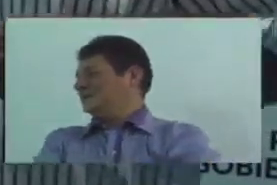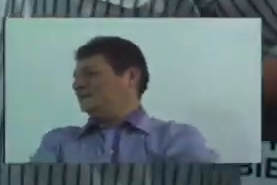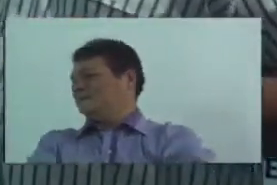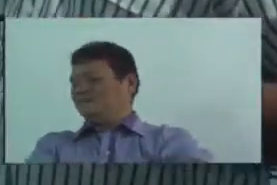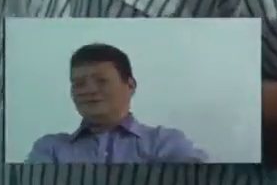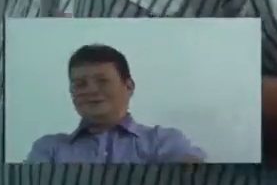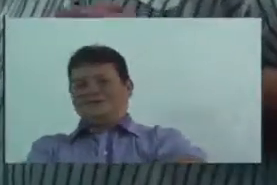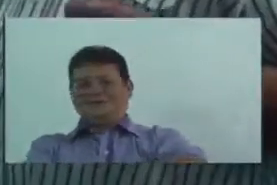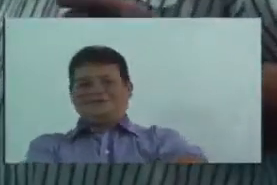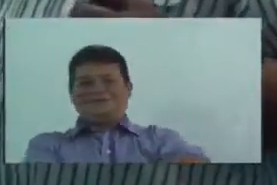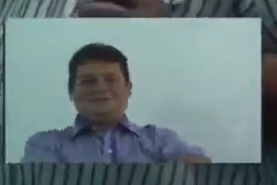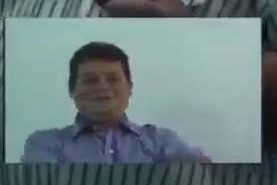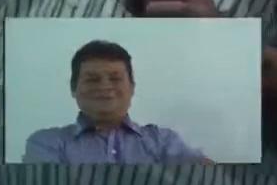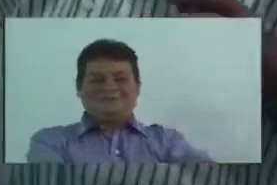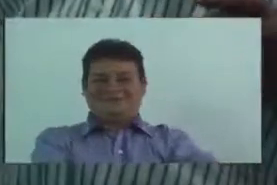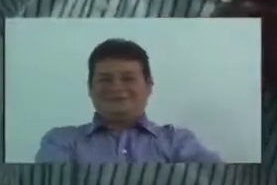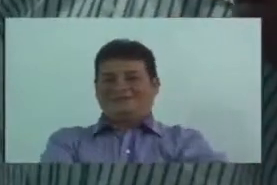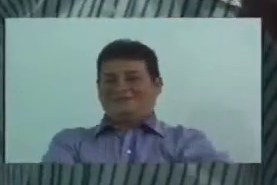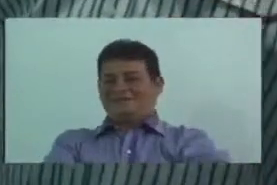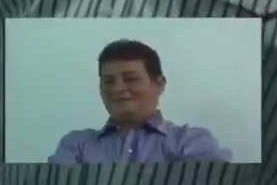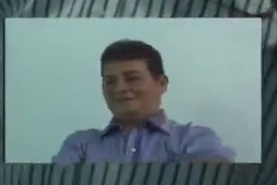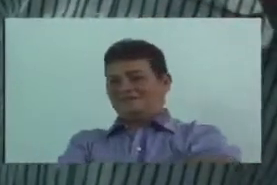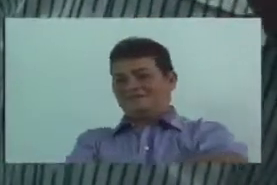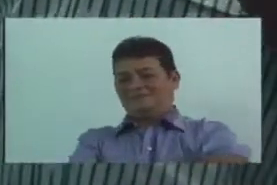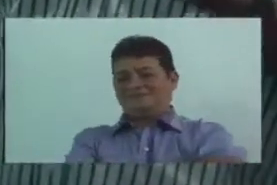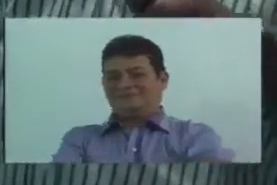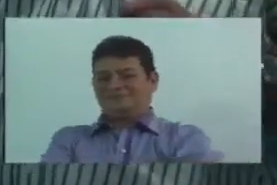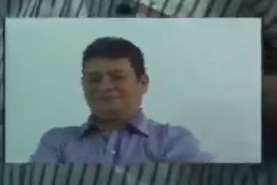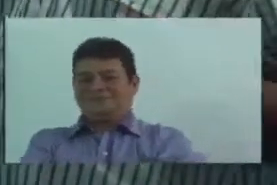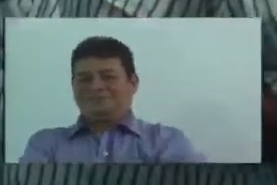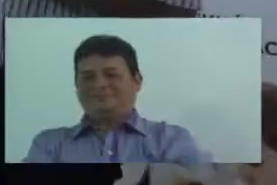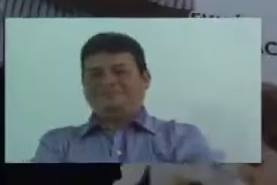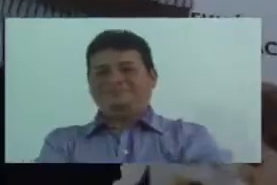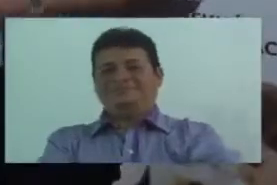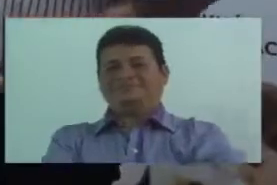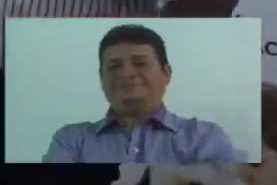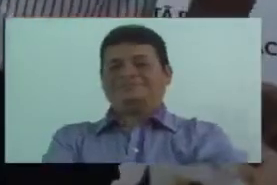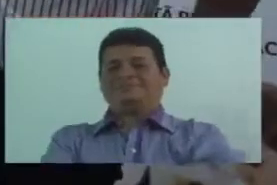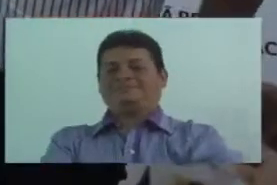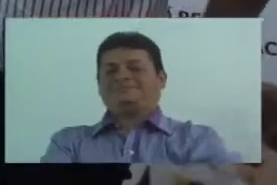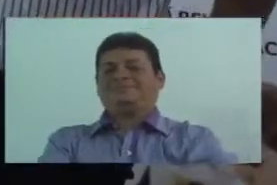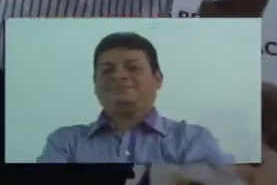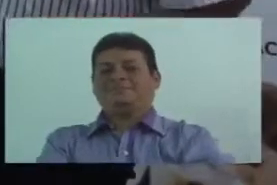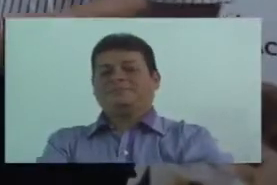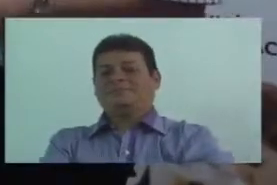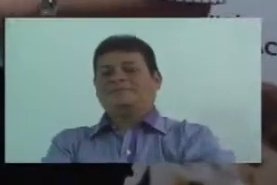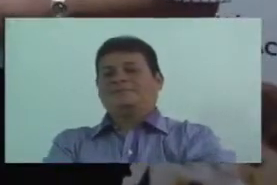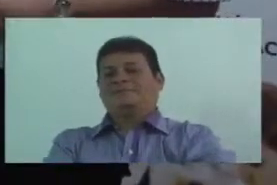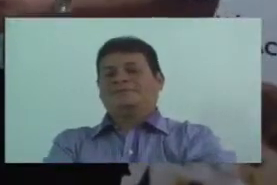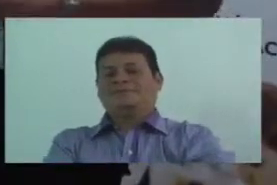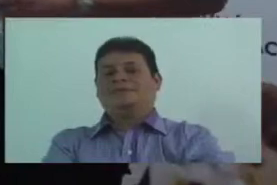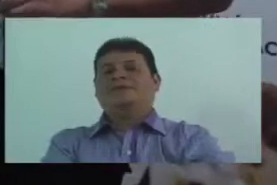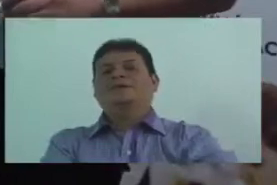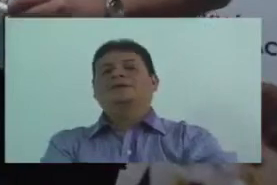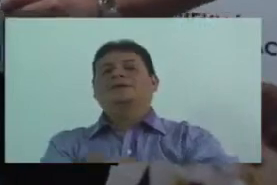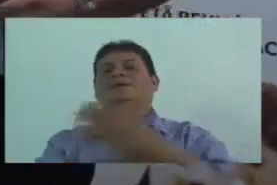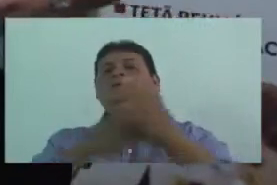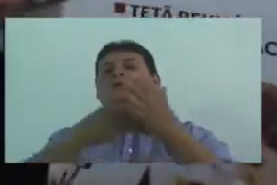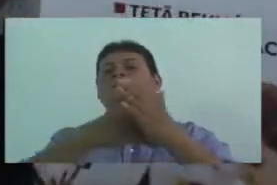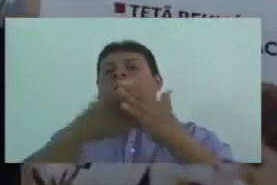Tranquilo. Ahí te escucharé. Podemos. Vamos a empezar de nuevo. Bueno. Yo creo que sí. Ahí, cuando quieras.